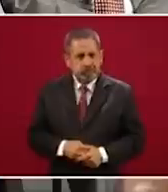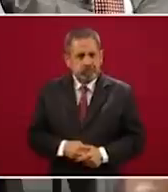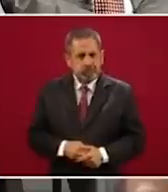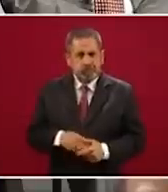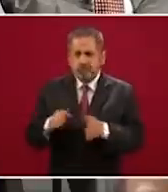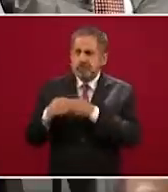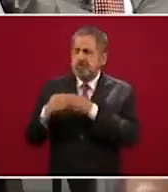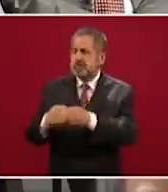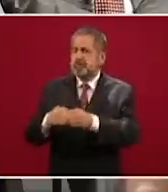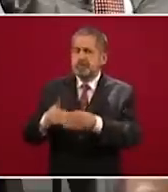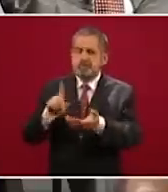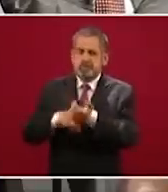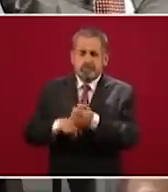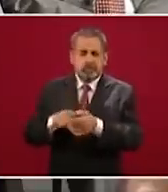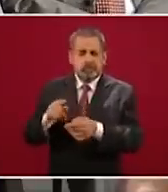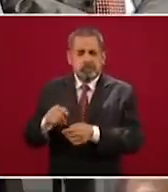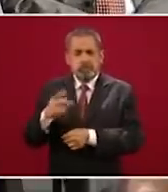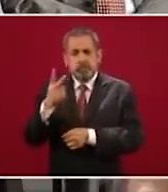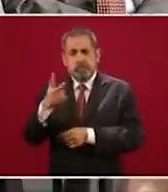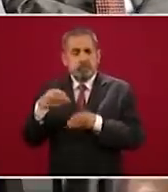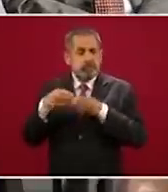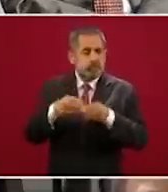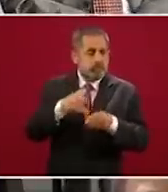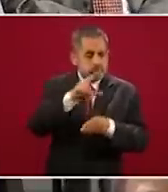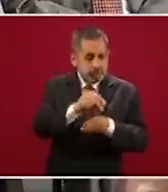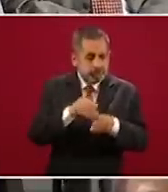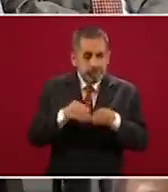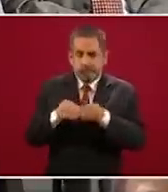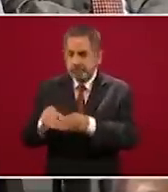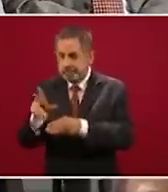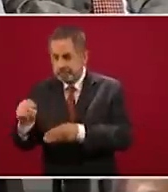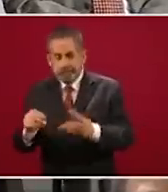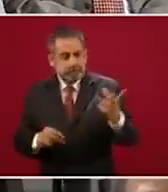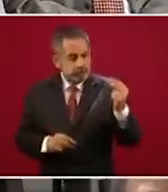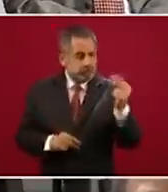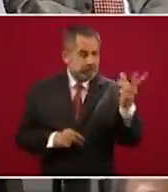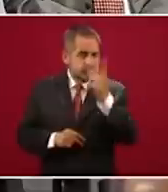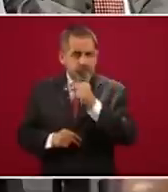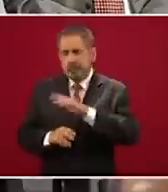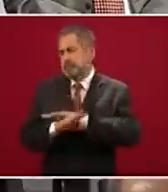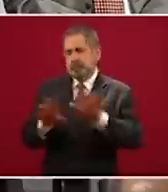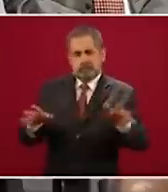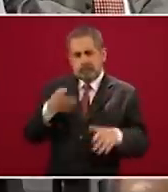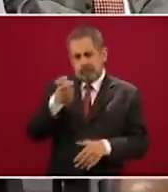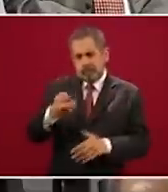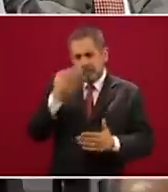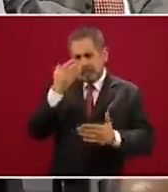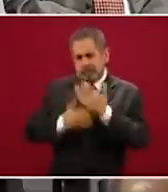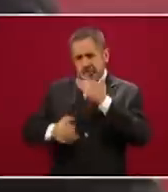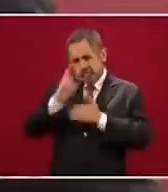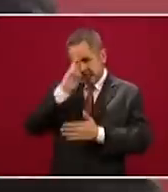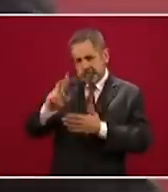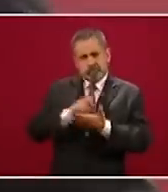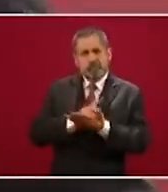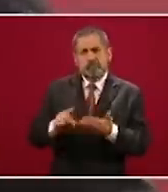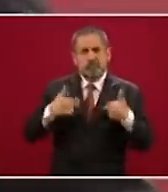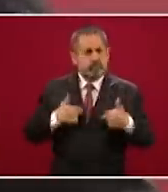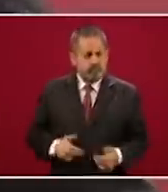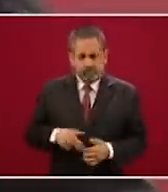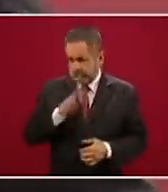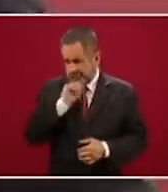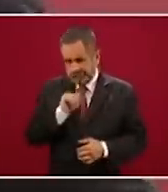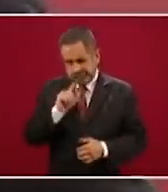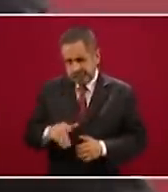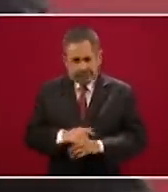en un crucero que ya llevaban dos puertos que no los dejaban? Eso es violatorio de los derechos